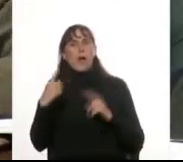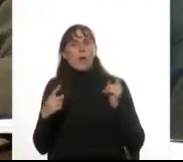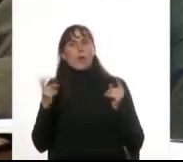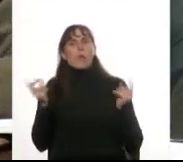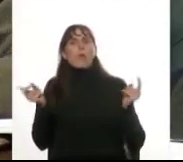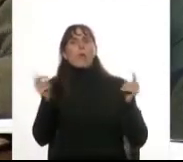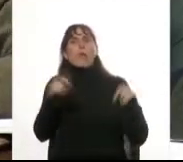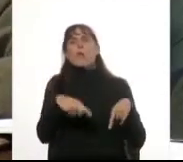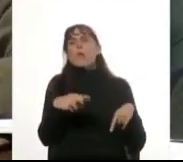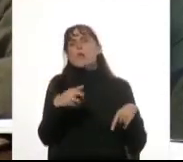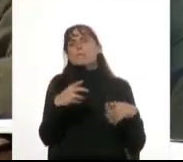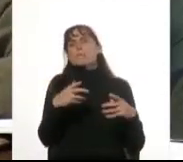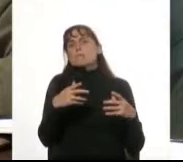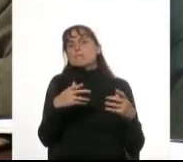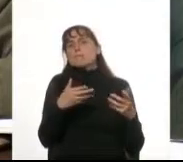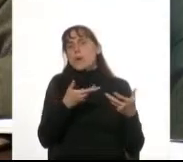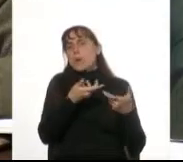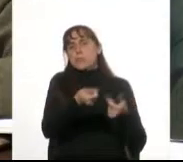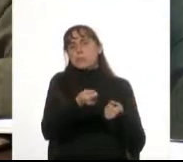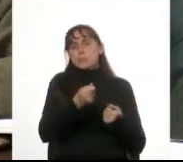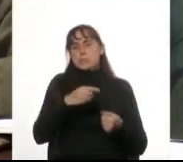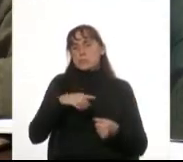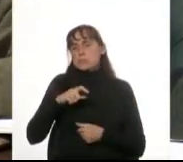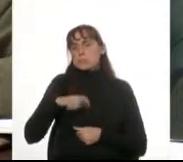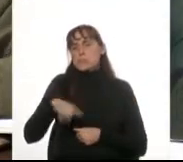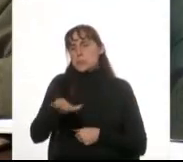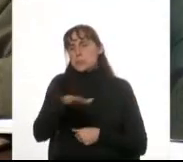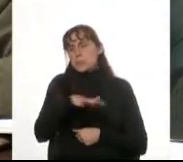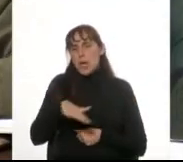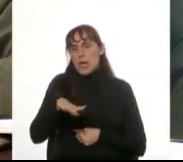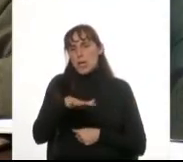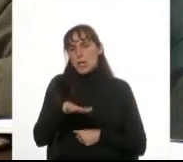la militancia social y otros